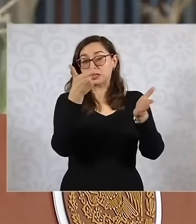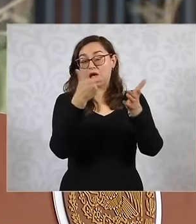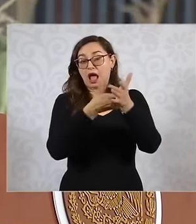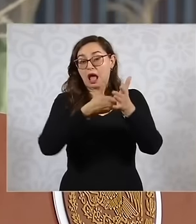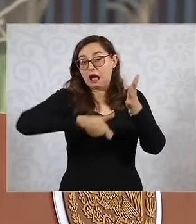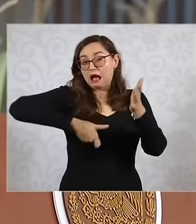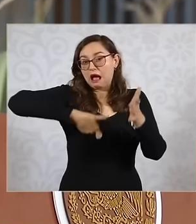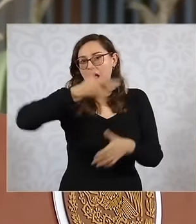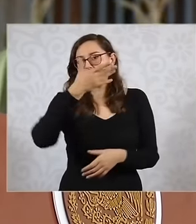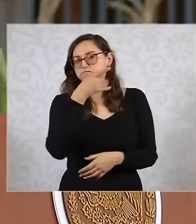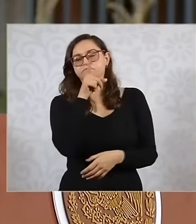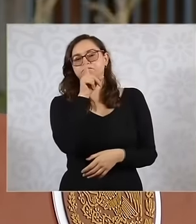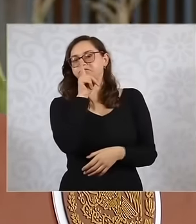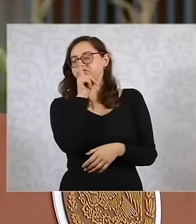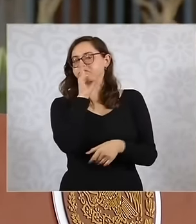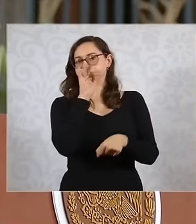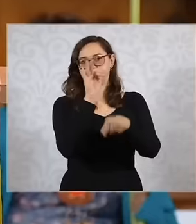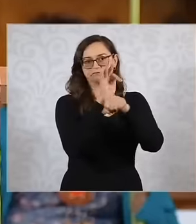cambiar.